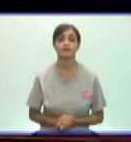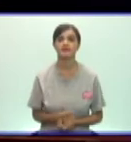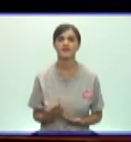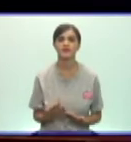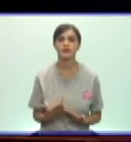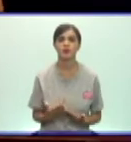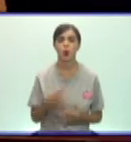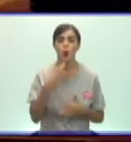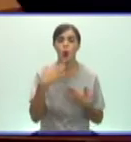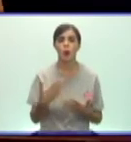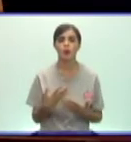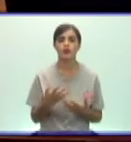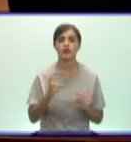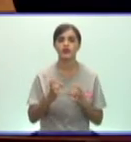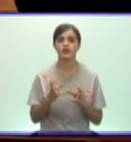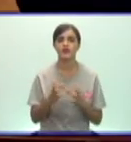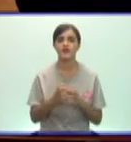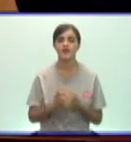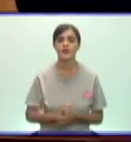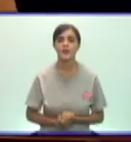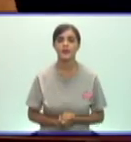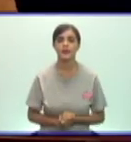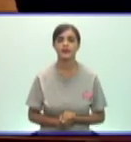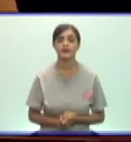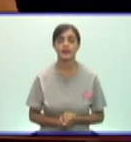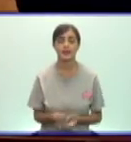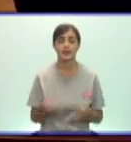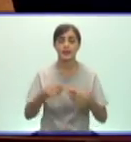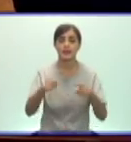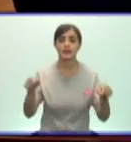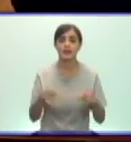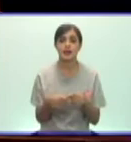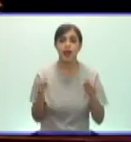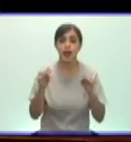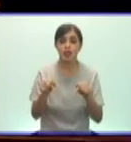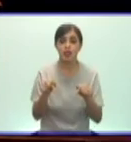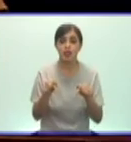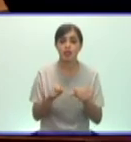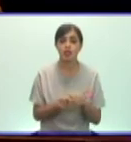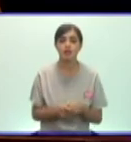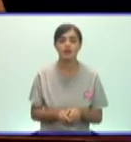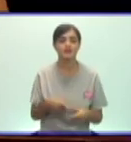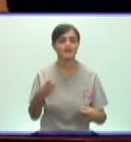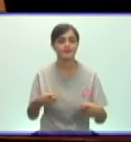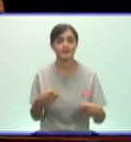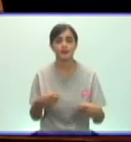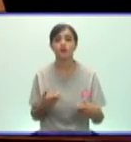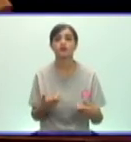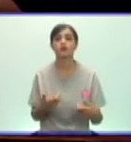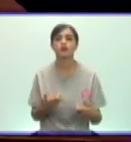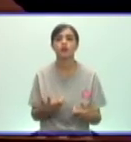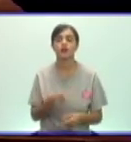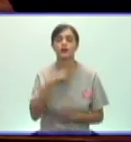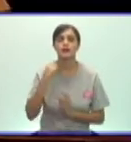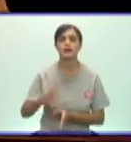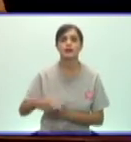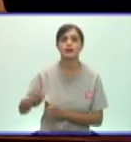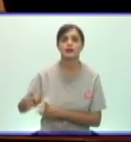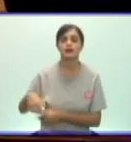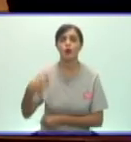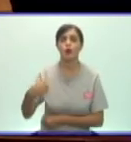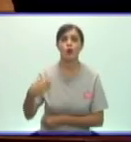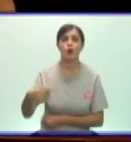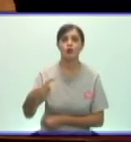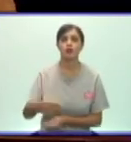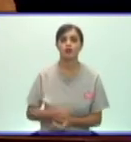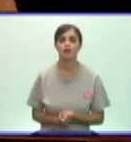se vivía las experiencias en un campo de concentración. Pero ¿cuál fue la experiencia de ella allí donde se escondieron en